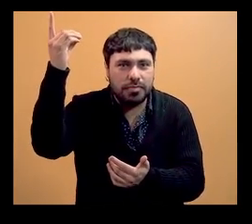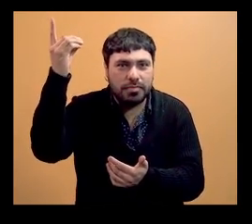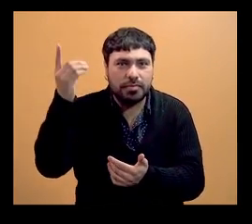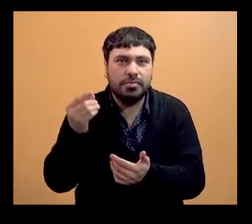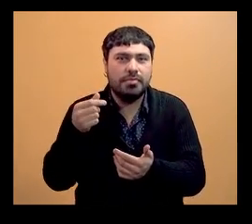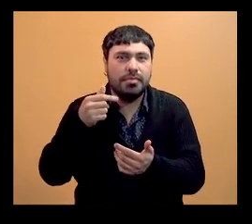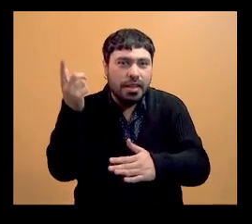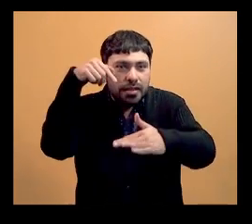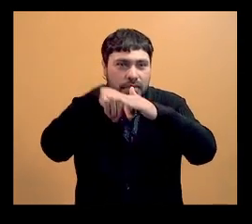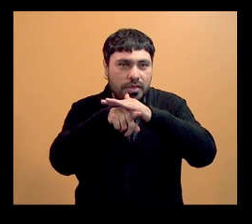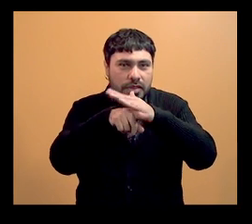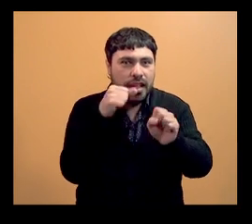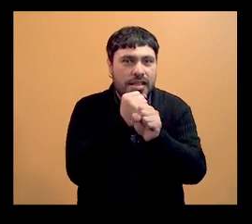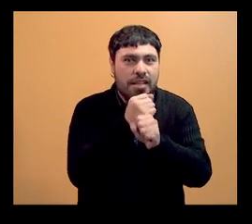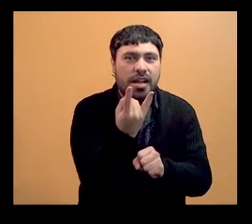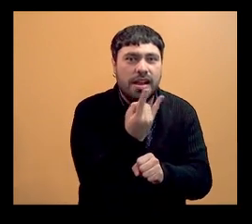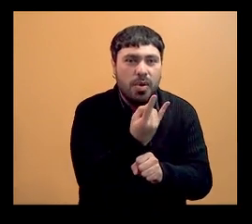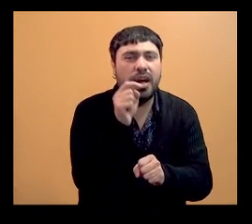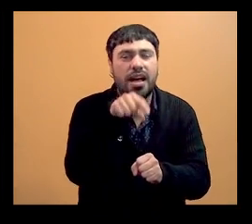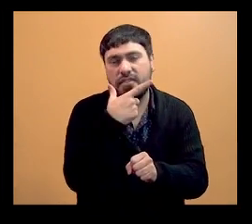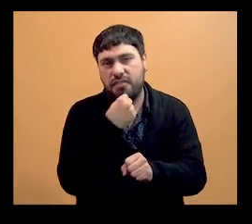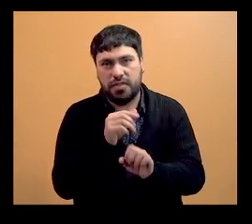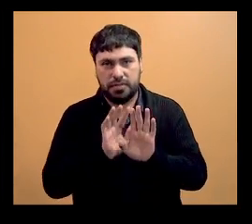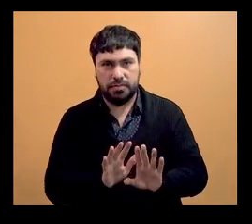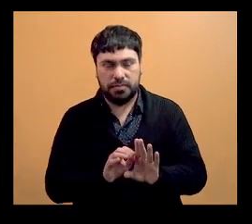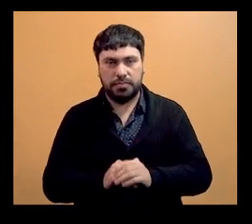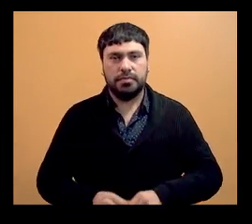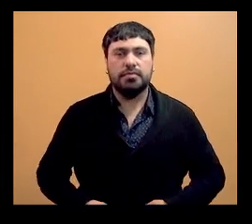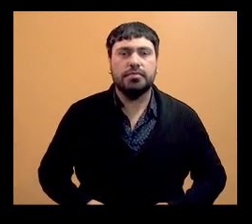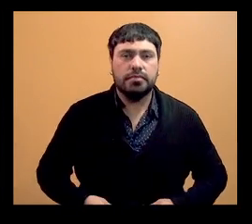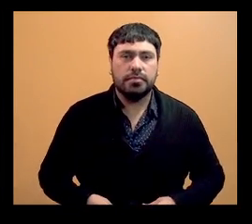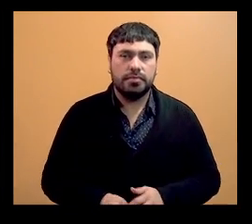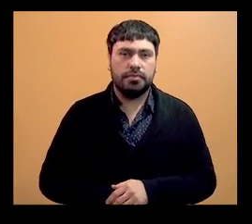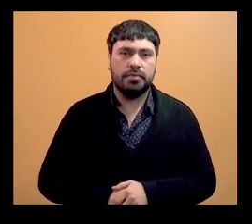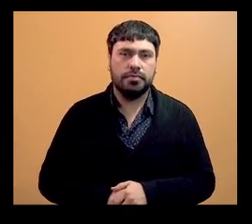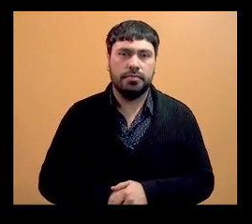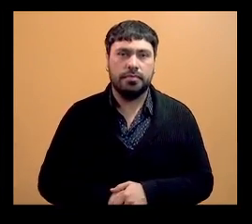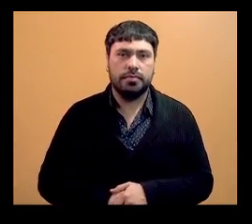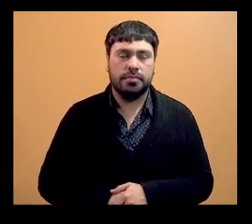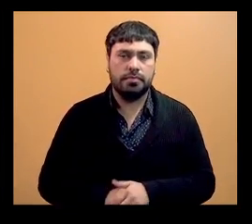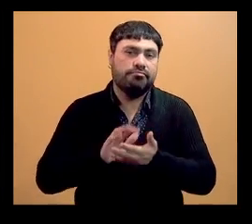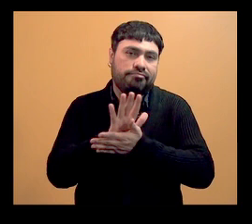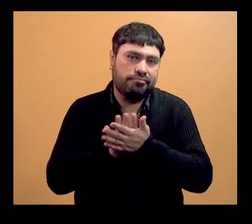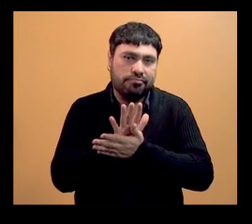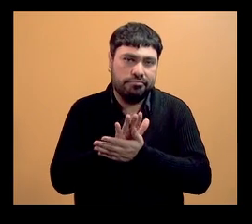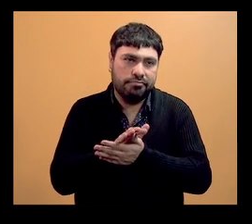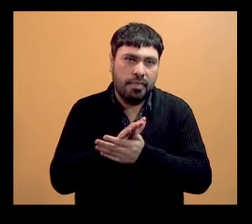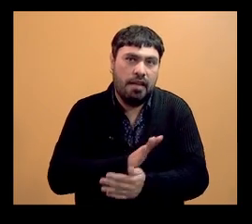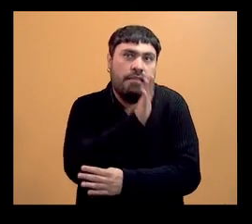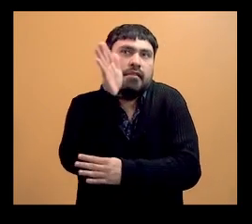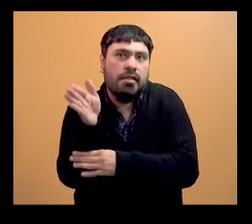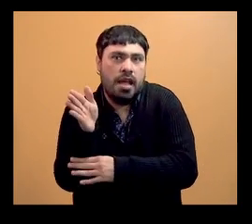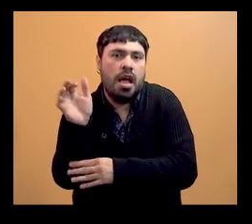libertad que trabajar directamente con una agencia tan restrictiva como lo es NASA. No es lo mismo si en el caso de si alguien quiere ir a Europa,